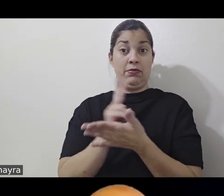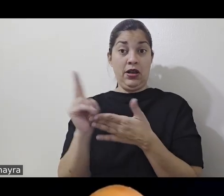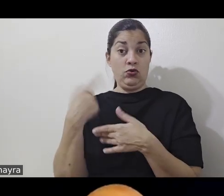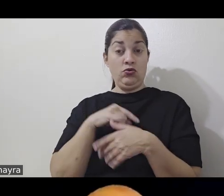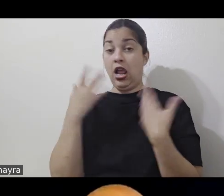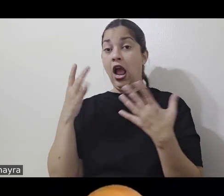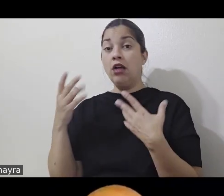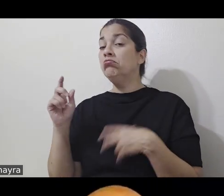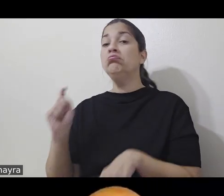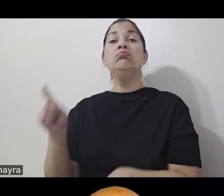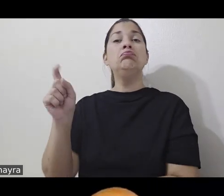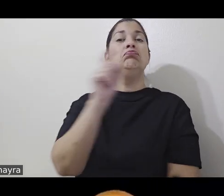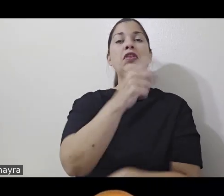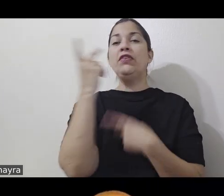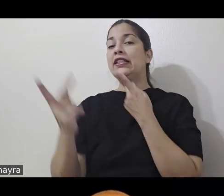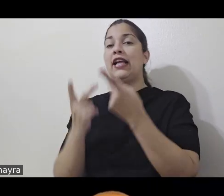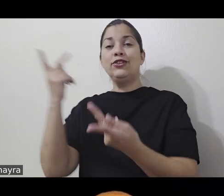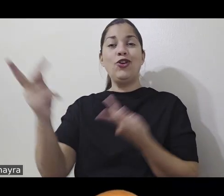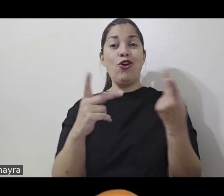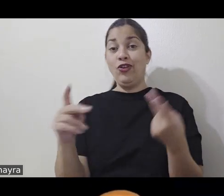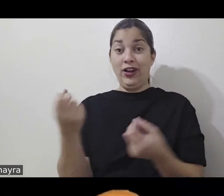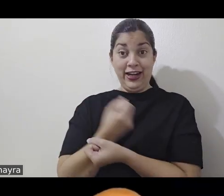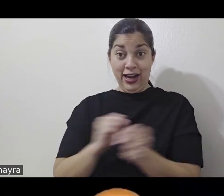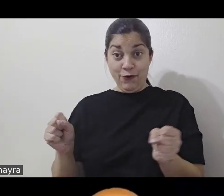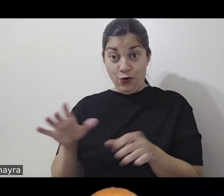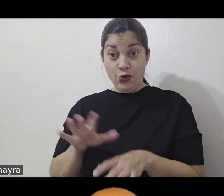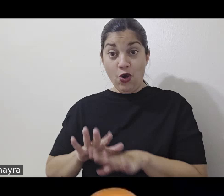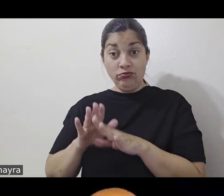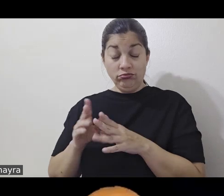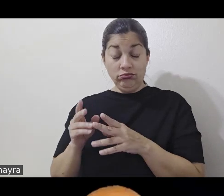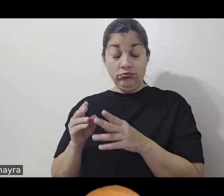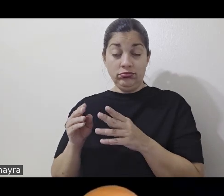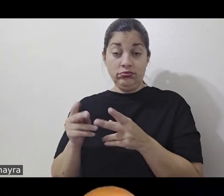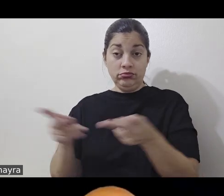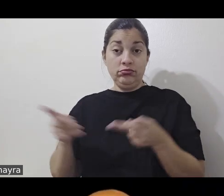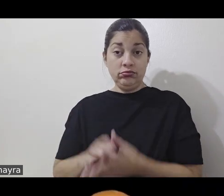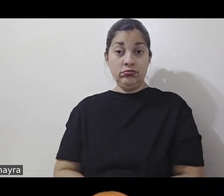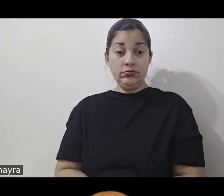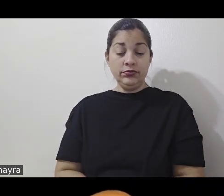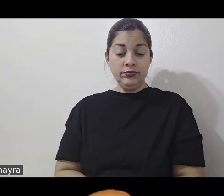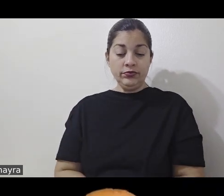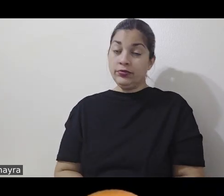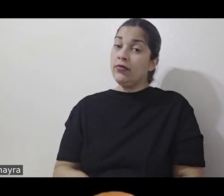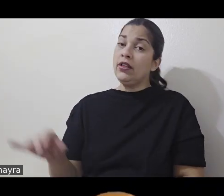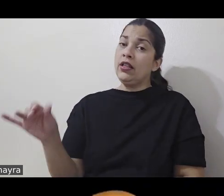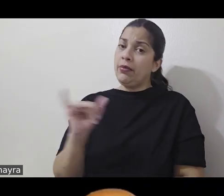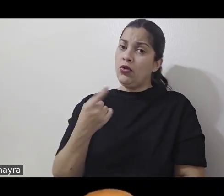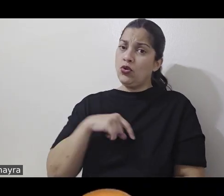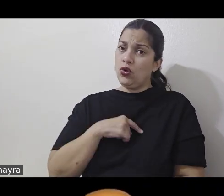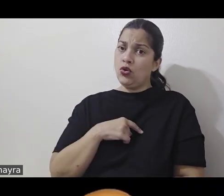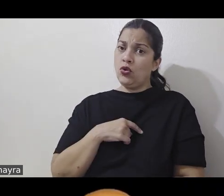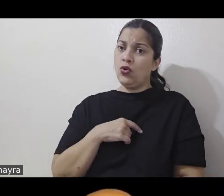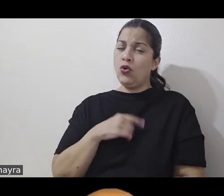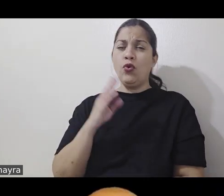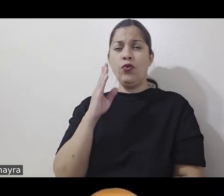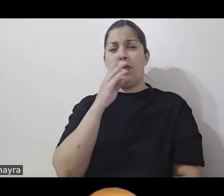estábamos visitando refugios. O sea, que al nivel de que vivimos por aquí para